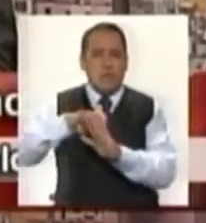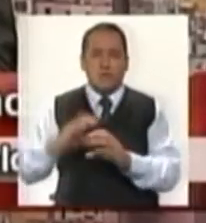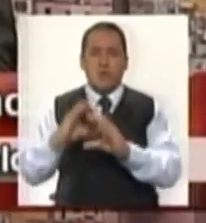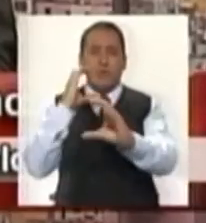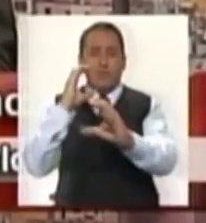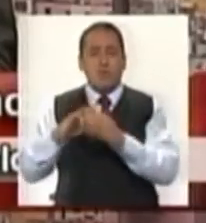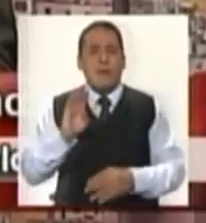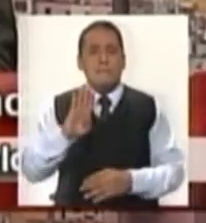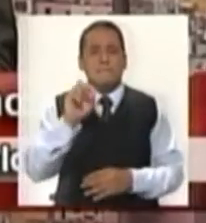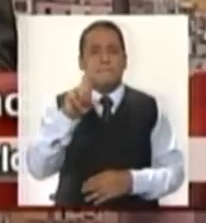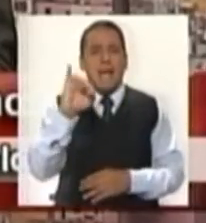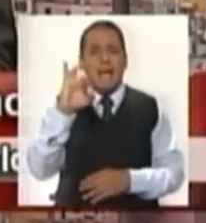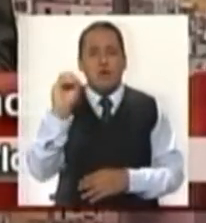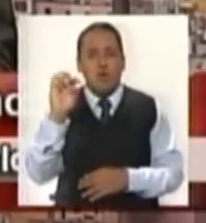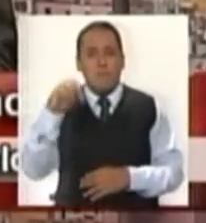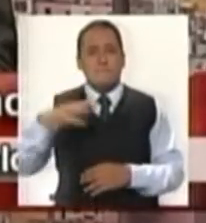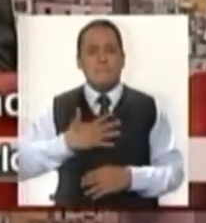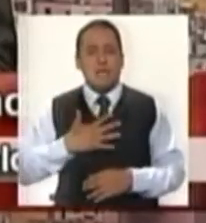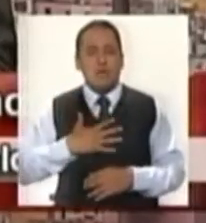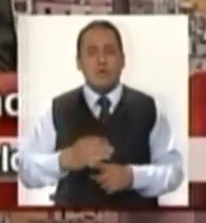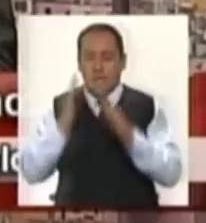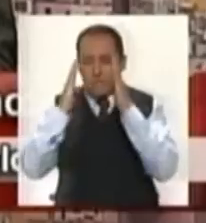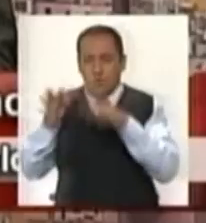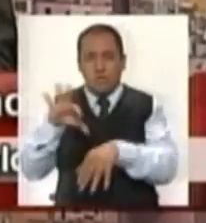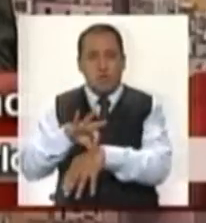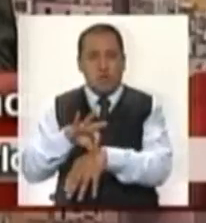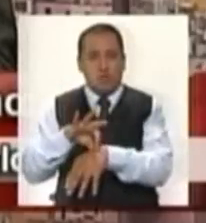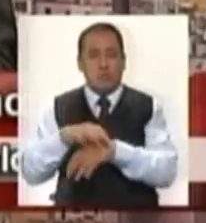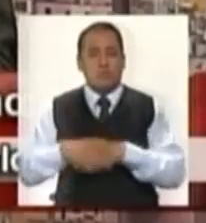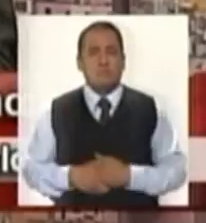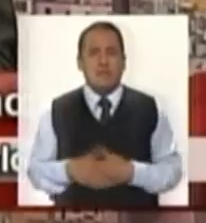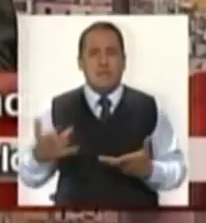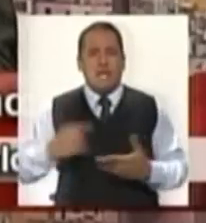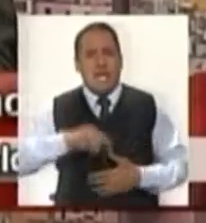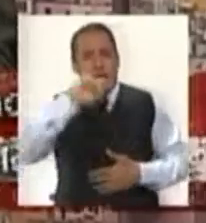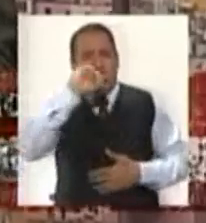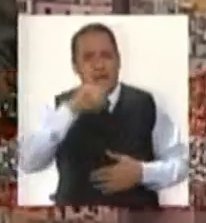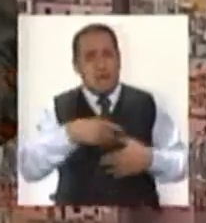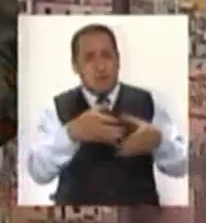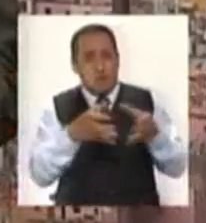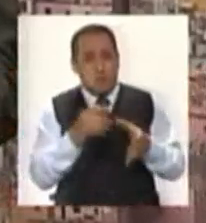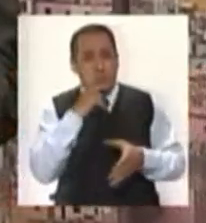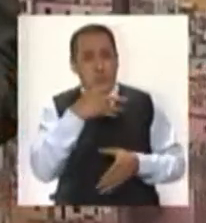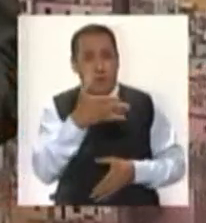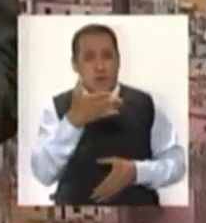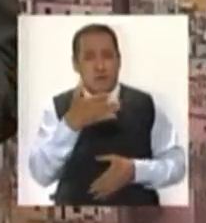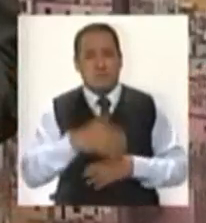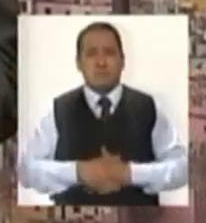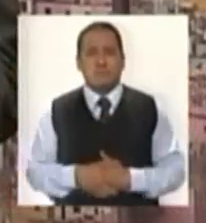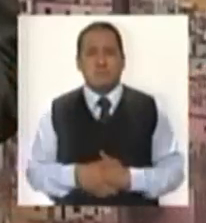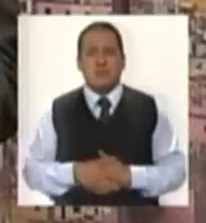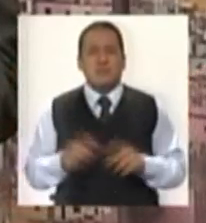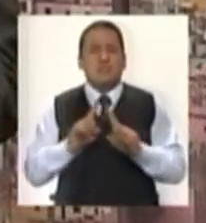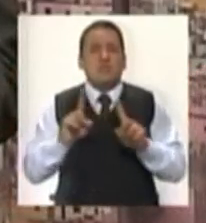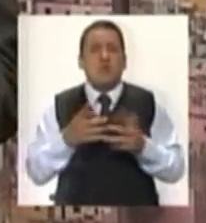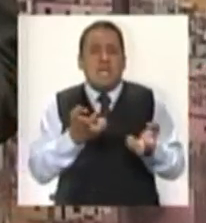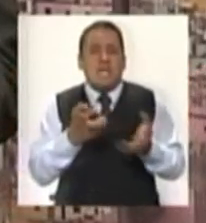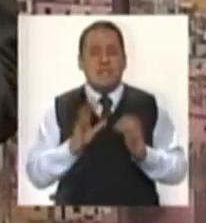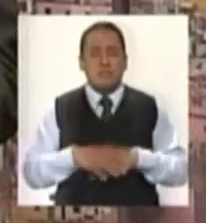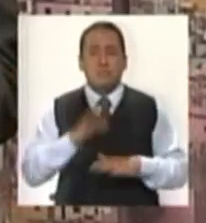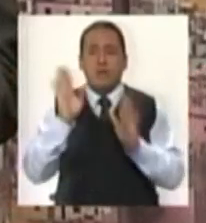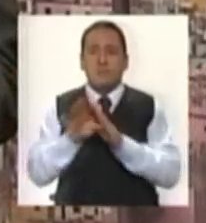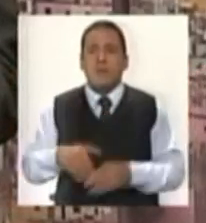barrio mío y la ampliación de las atenciones de salud. La ambición del partido de la señora no quiere esperar a